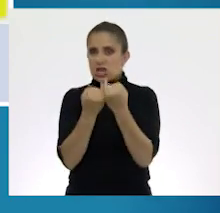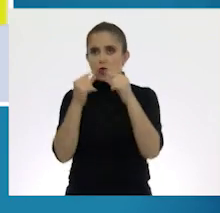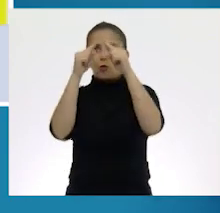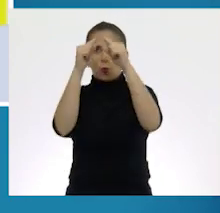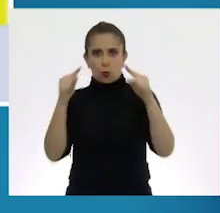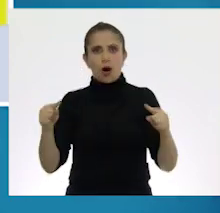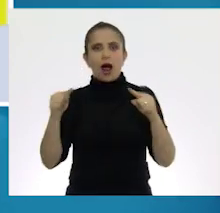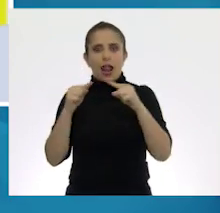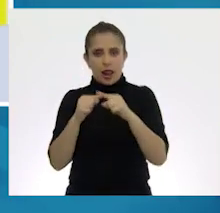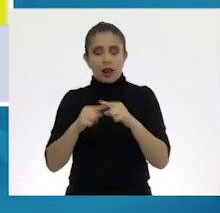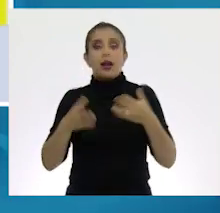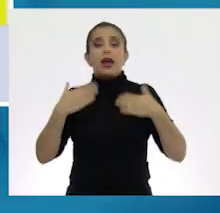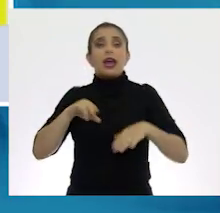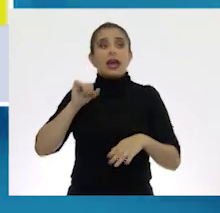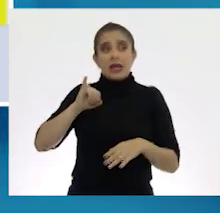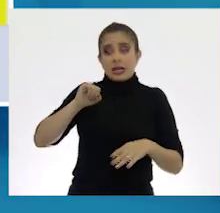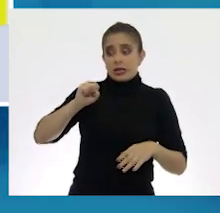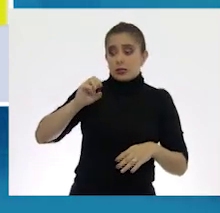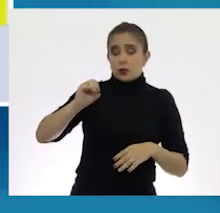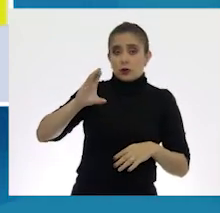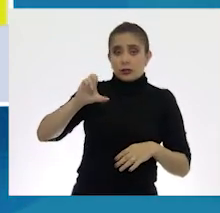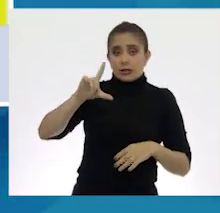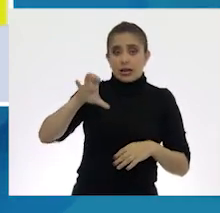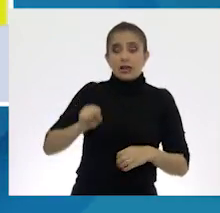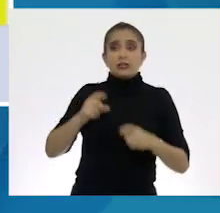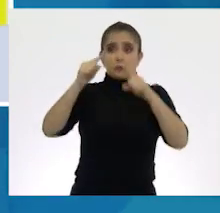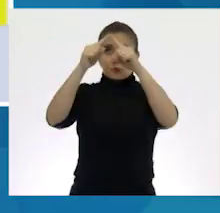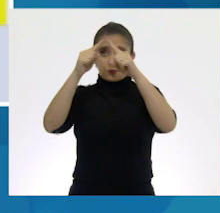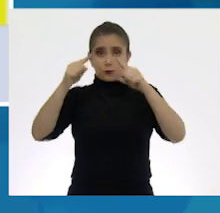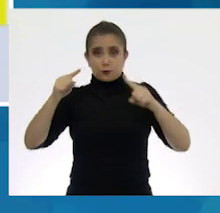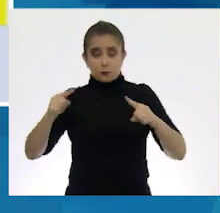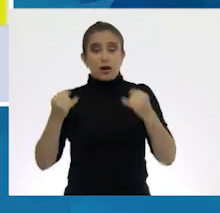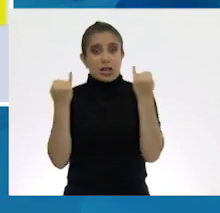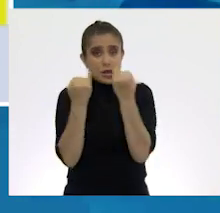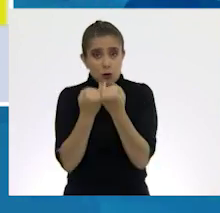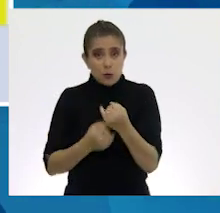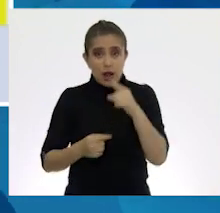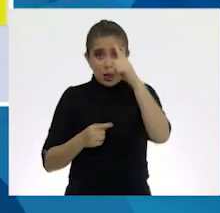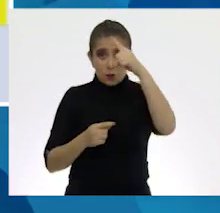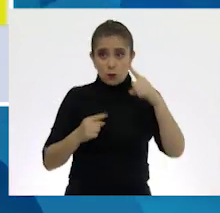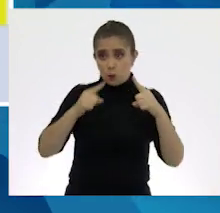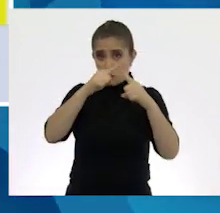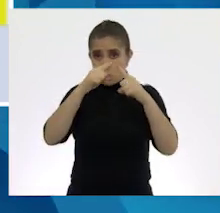triángulo isósceles, dos de sus lados son iguales y uno es diferente.